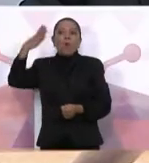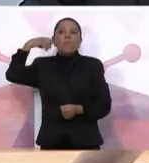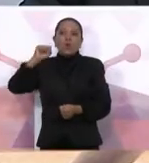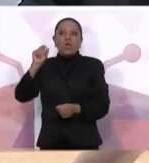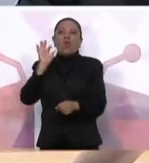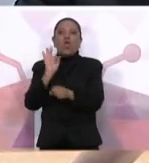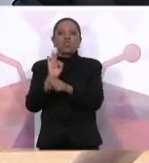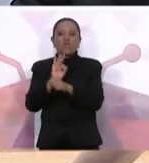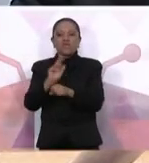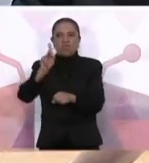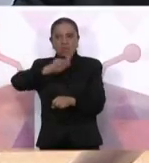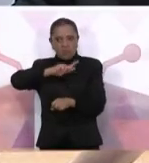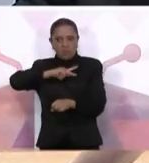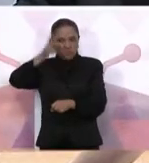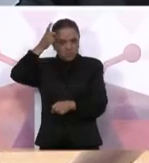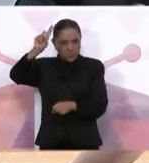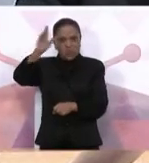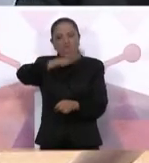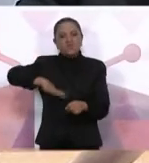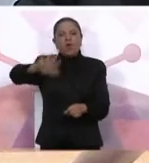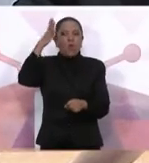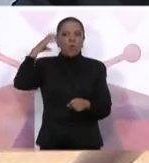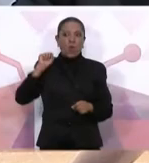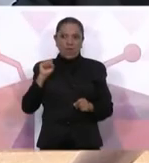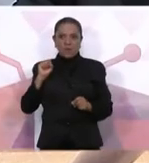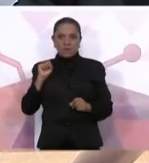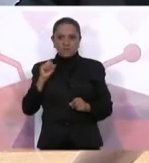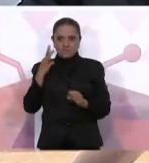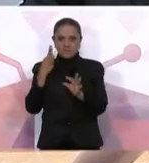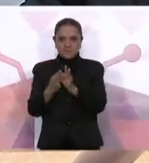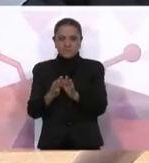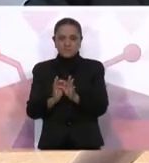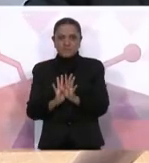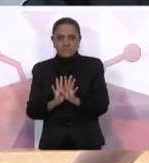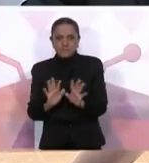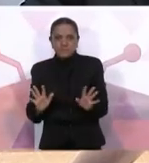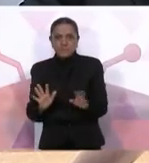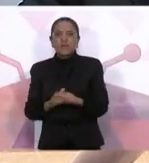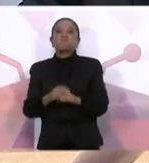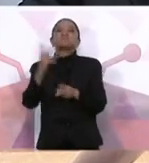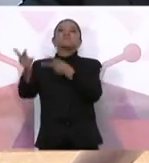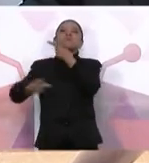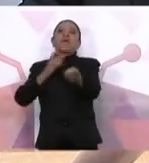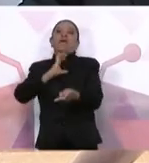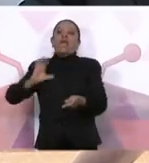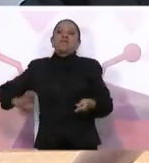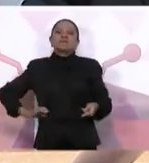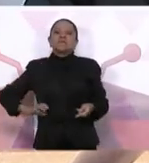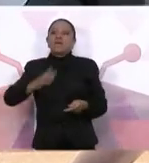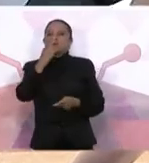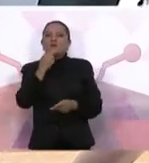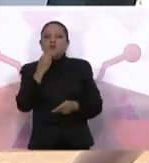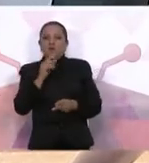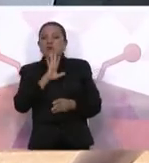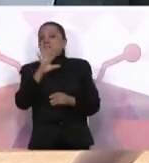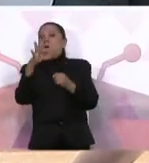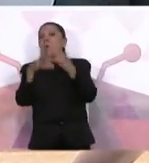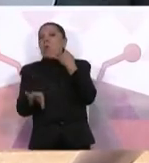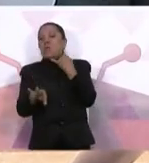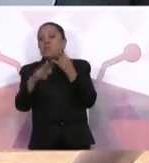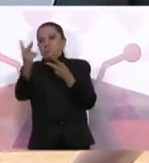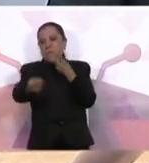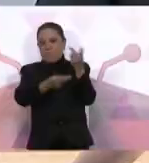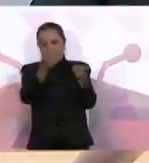entonces la respuesta puntual del doctor caballero a pregunta del candidato del partido humanista mario roca salva vamos con la última que tiene también una